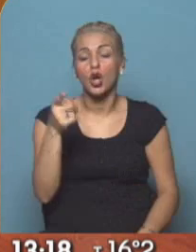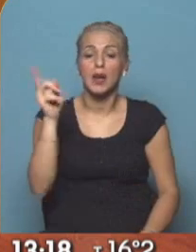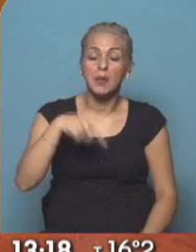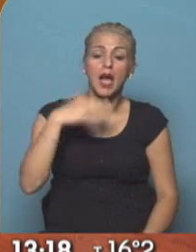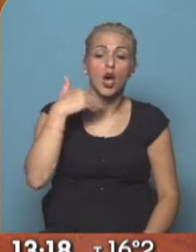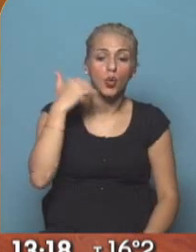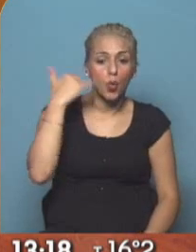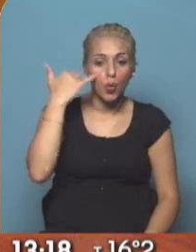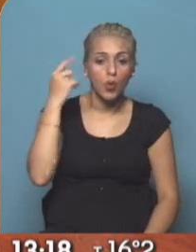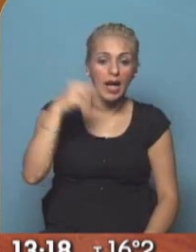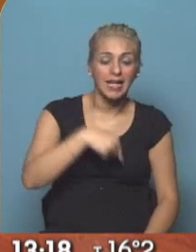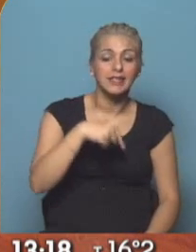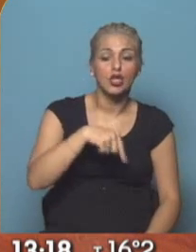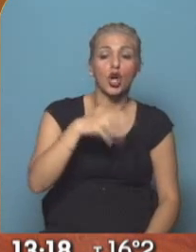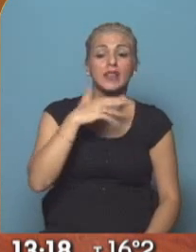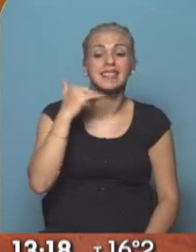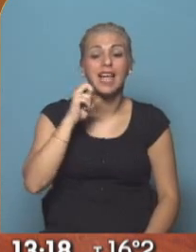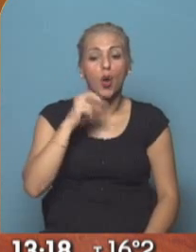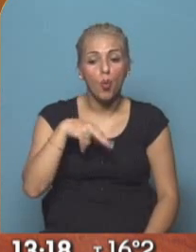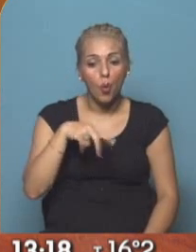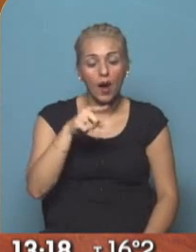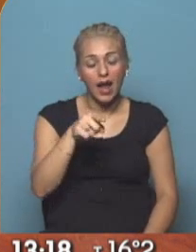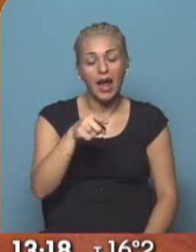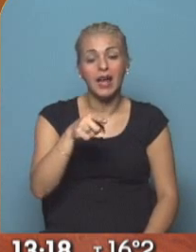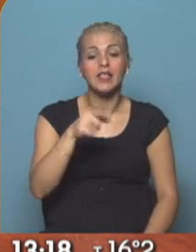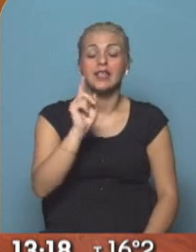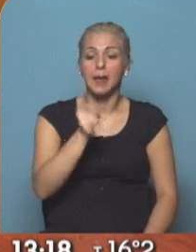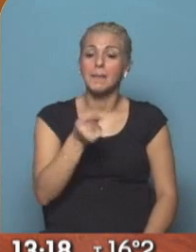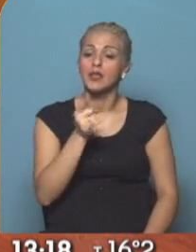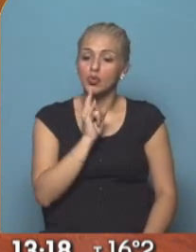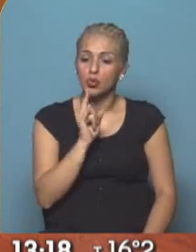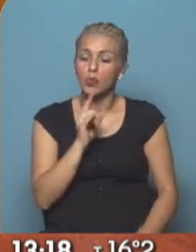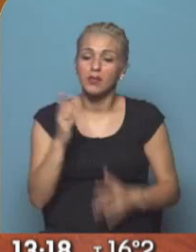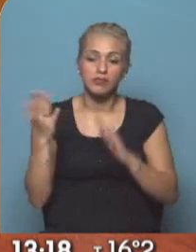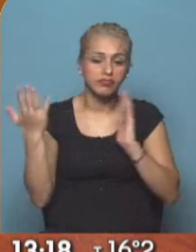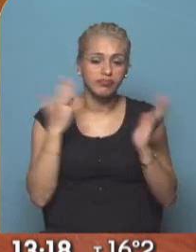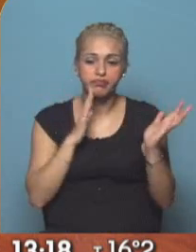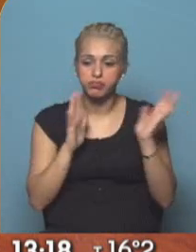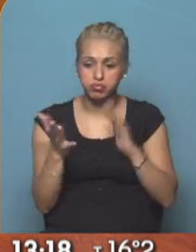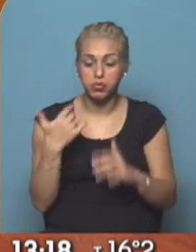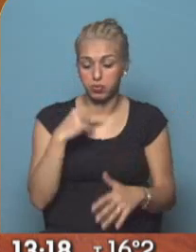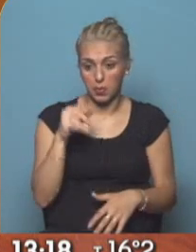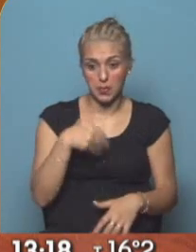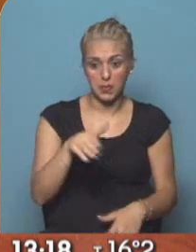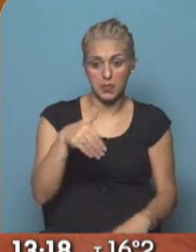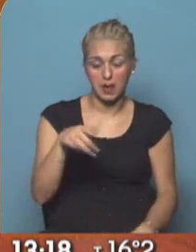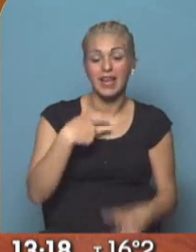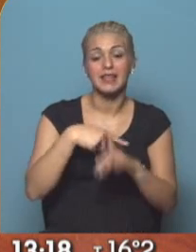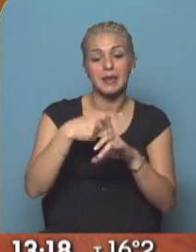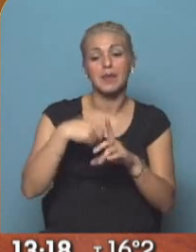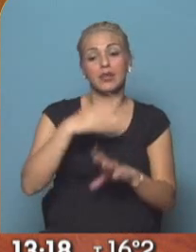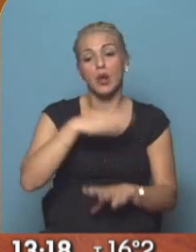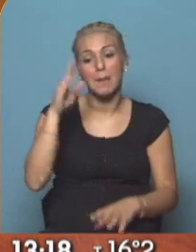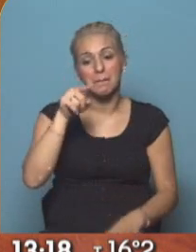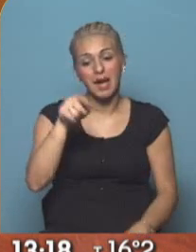Jujuy hasta el norte de San Juan, incluido las sierras de Tucumán, van a tener viento sonda en las próximas horas, con temperaturas máximas allí que